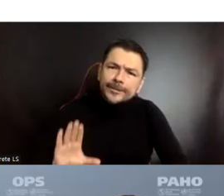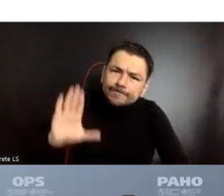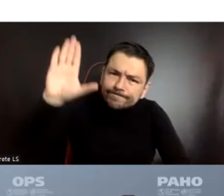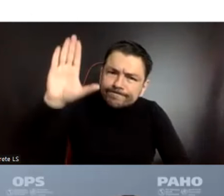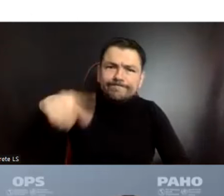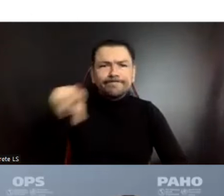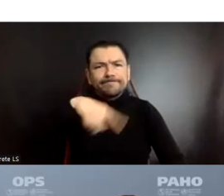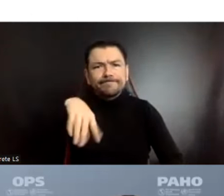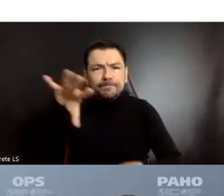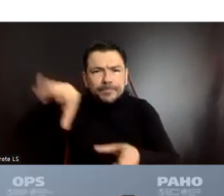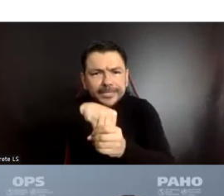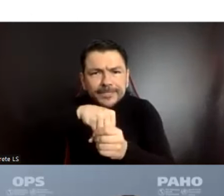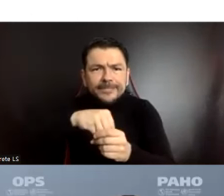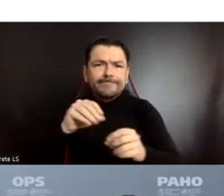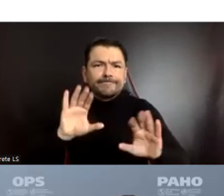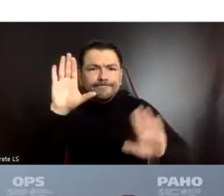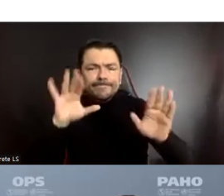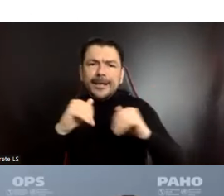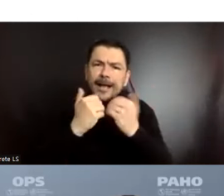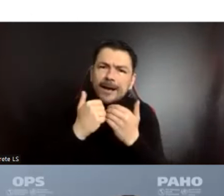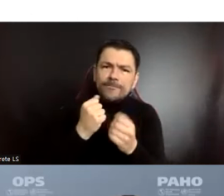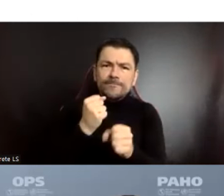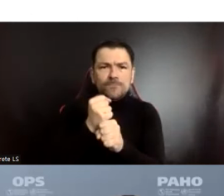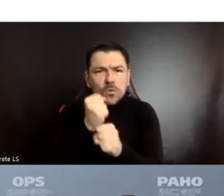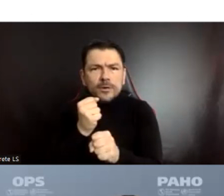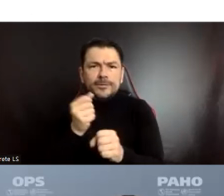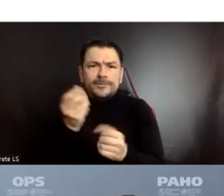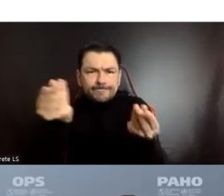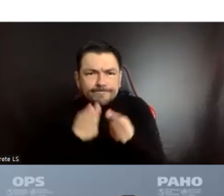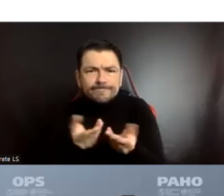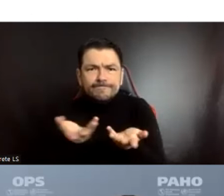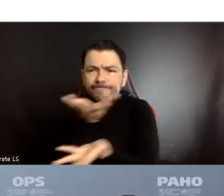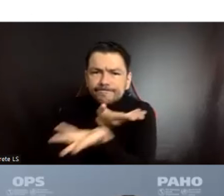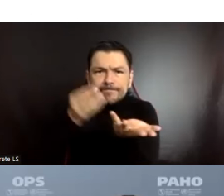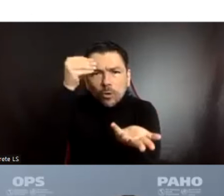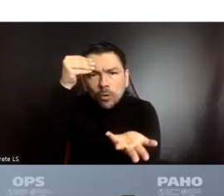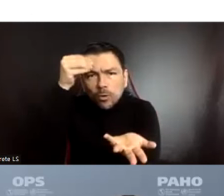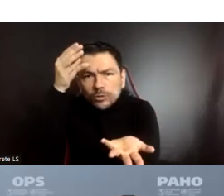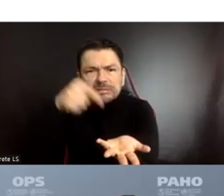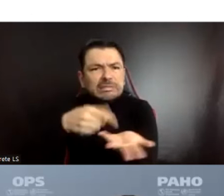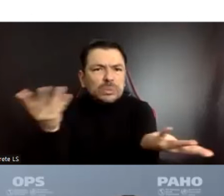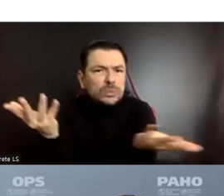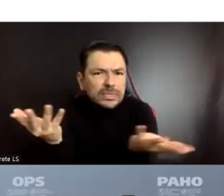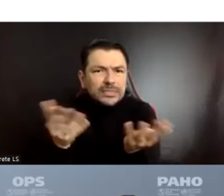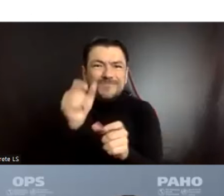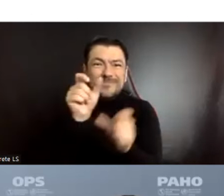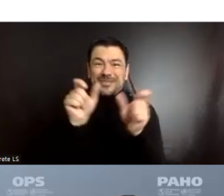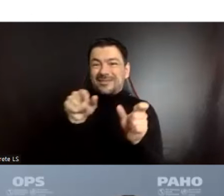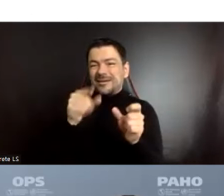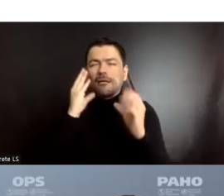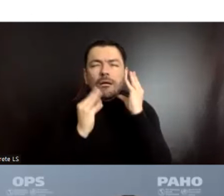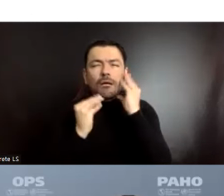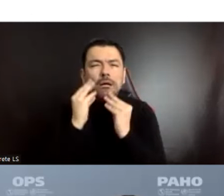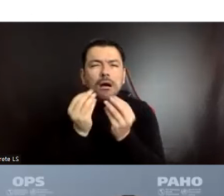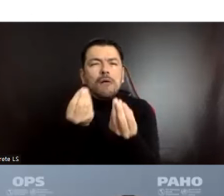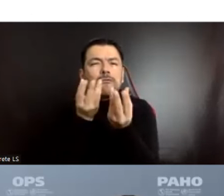¿Quién nos puede dar la información básica para el conocimiento? Pues usualmente son aquellos que están trabajando allí en el campo, los trabajadores de